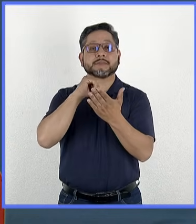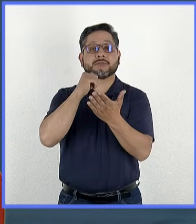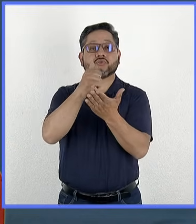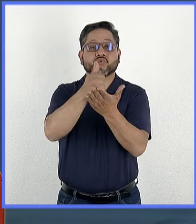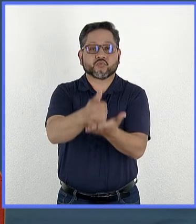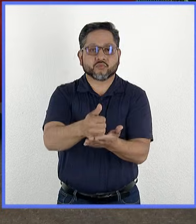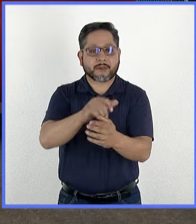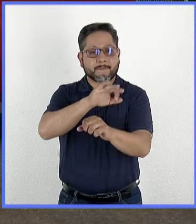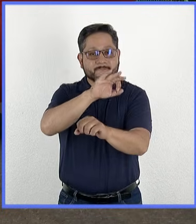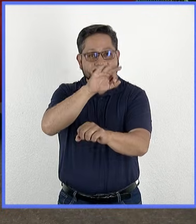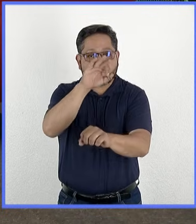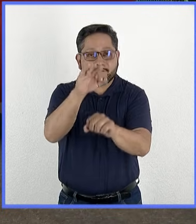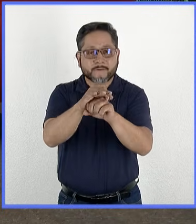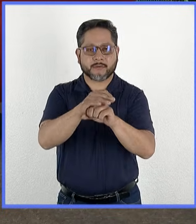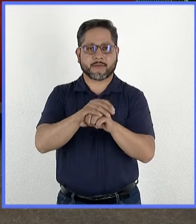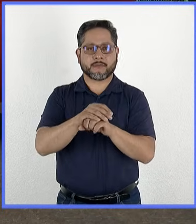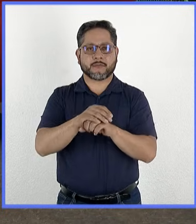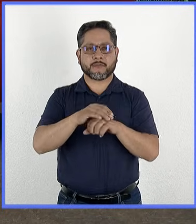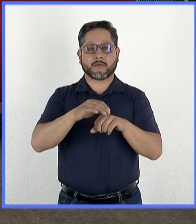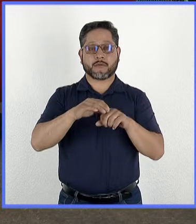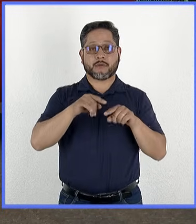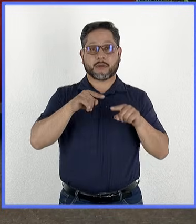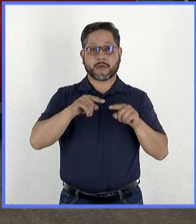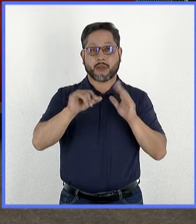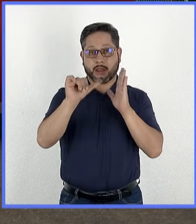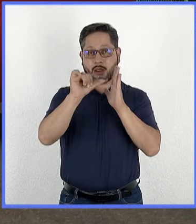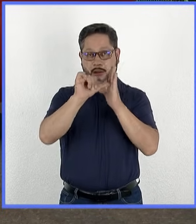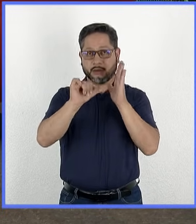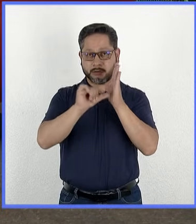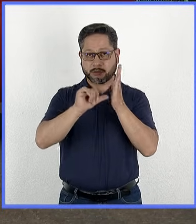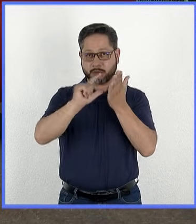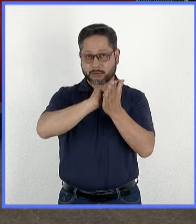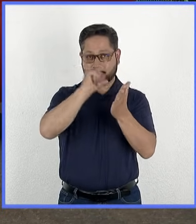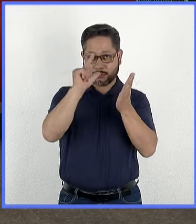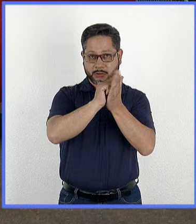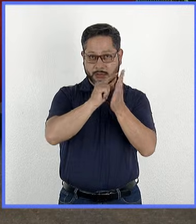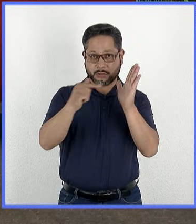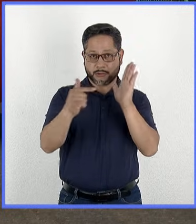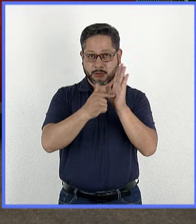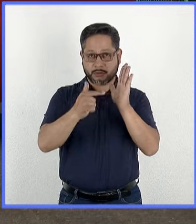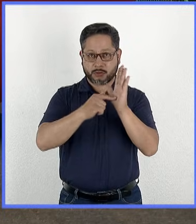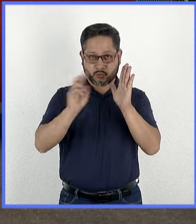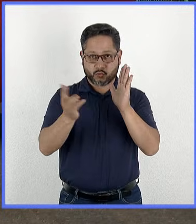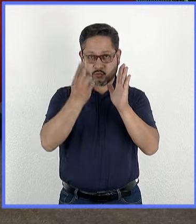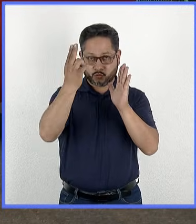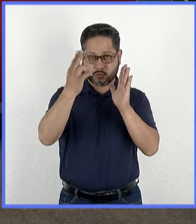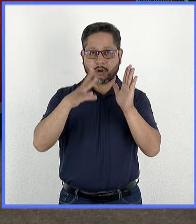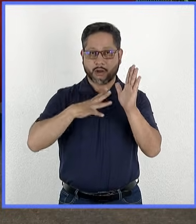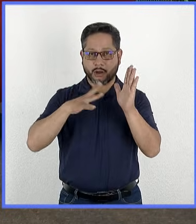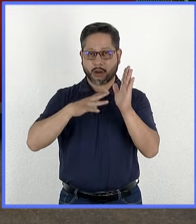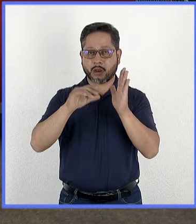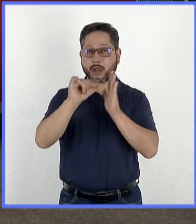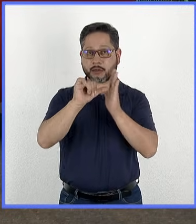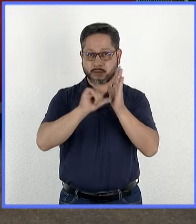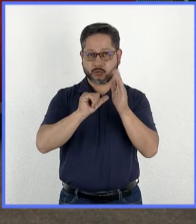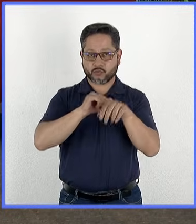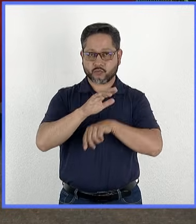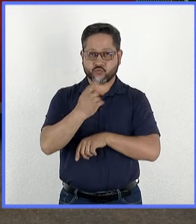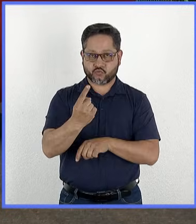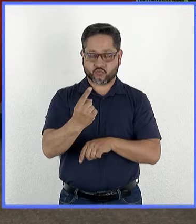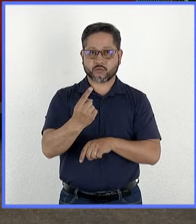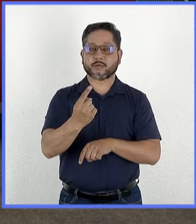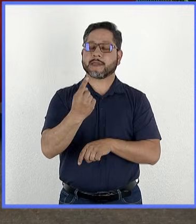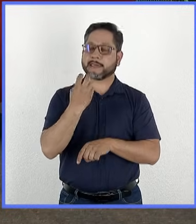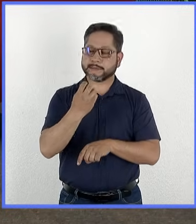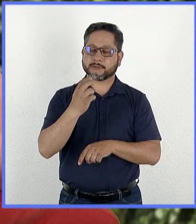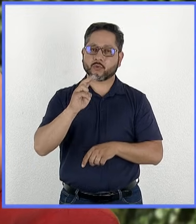y lo que- atención a los problemas nacionales. Claro. Está en el artículo 1 de la Exacto, ley que- orgánica de nuestra universidad. Pues para allá iba, es lo que hace nuestra universidad y